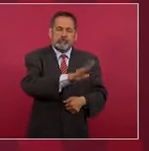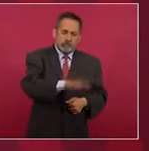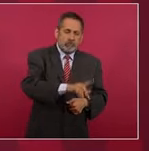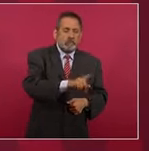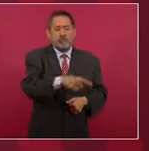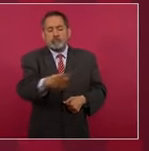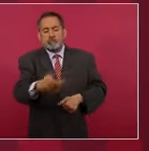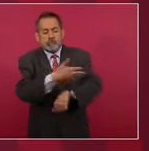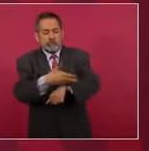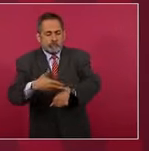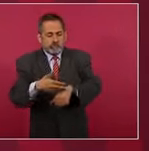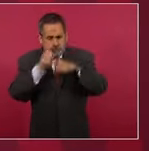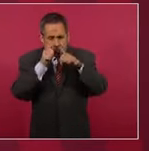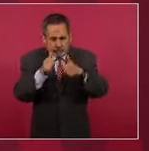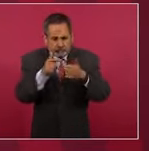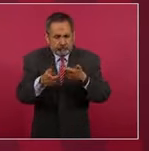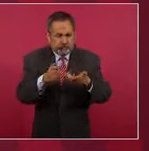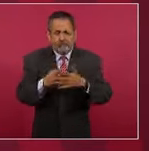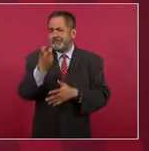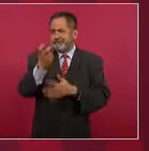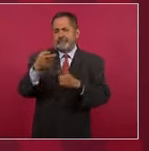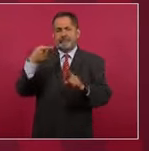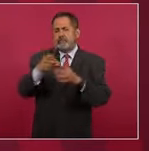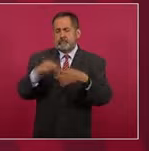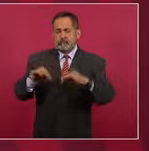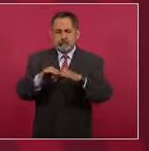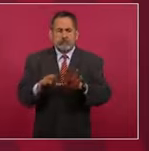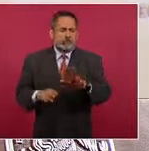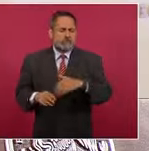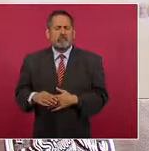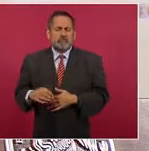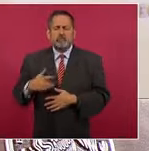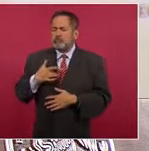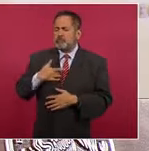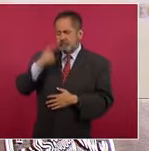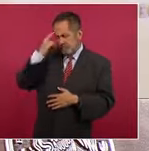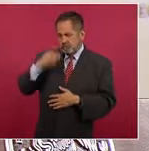víctimas. Eso es, básicamente. Y tengo confianza